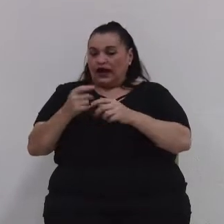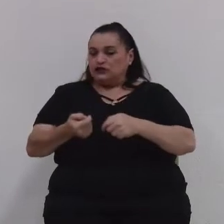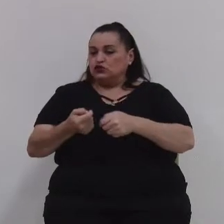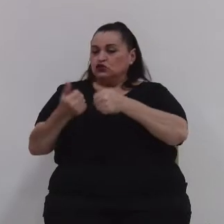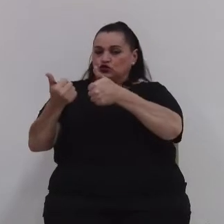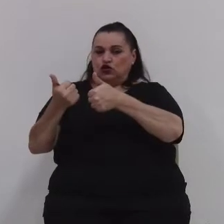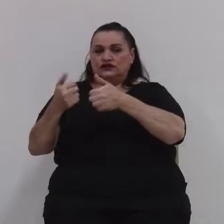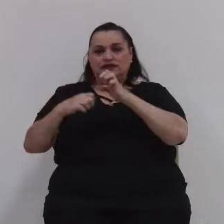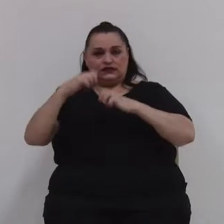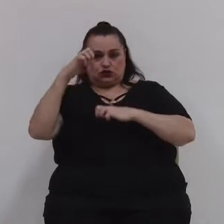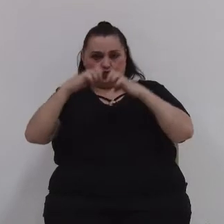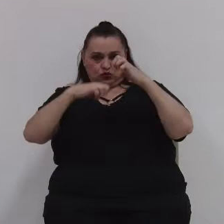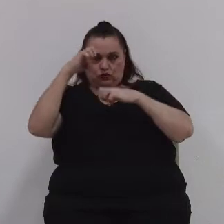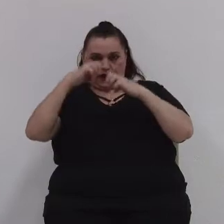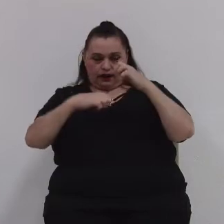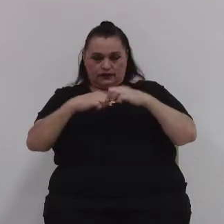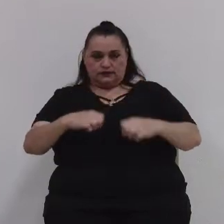exclusiones estructurales.